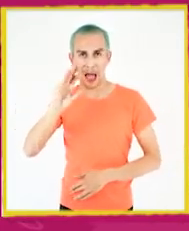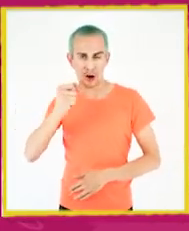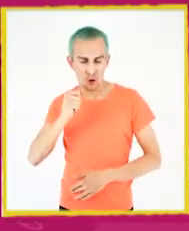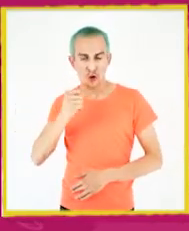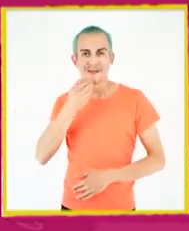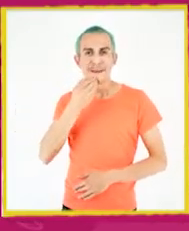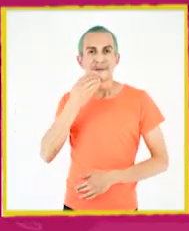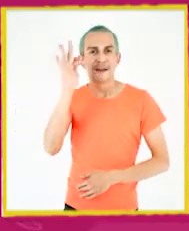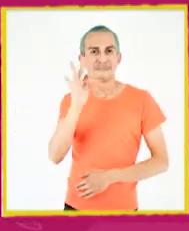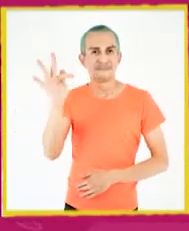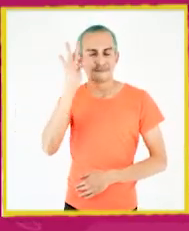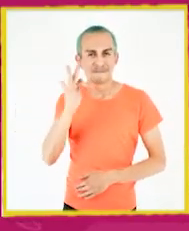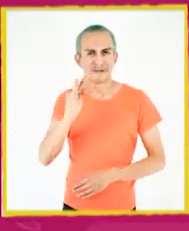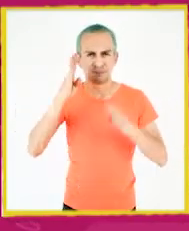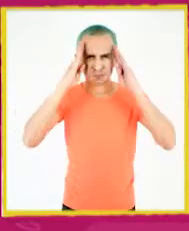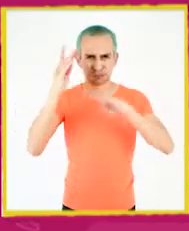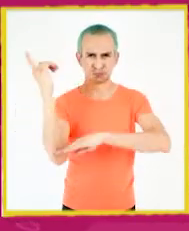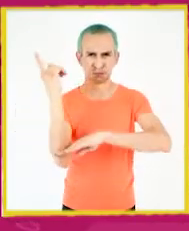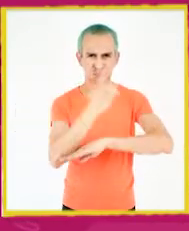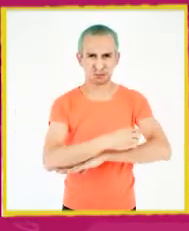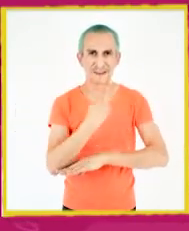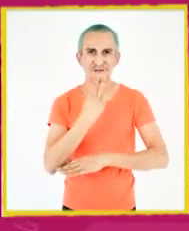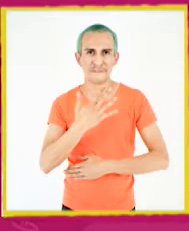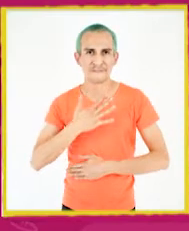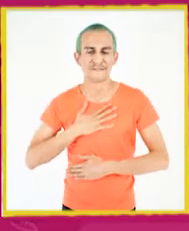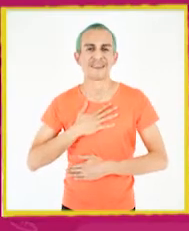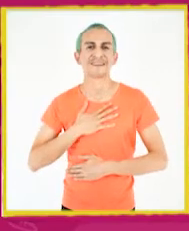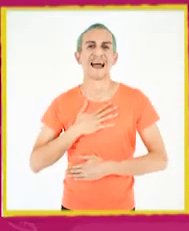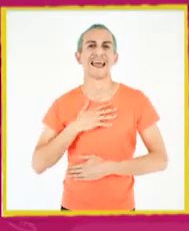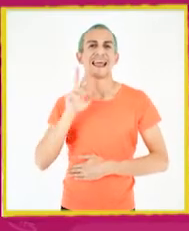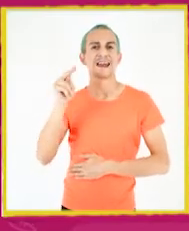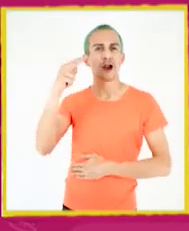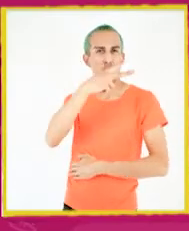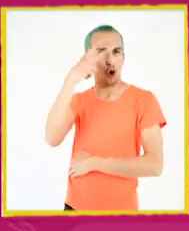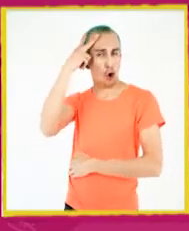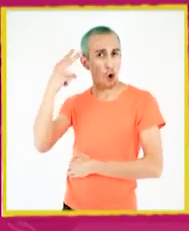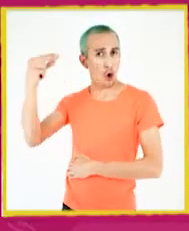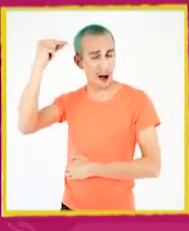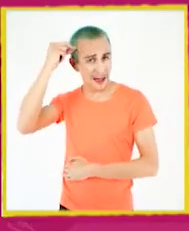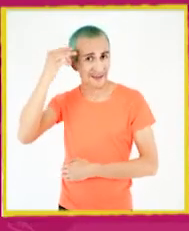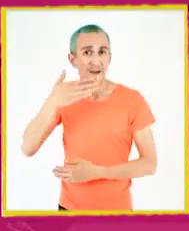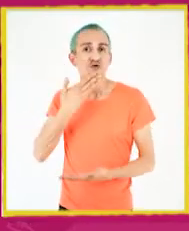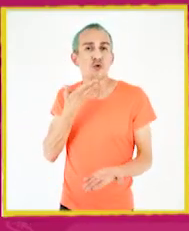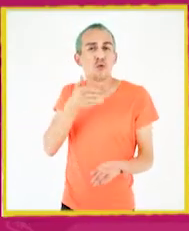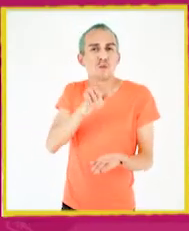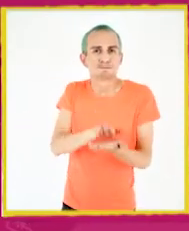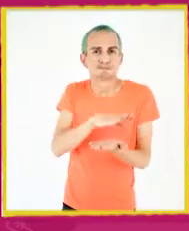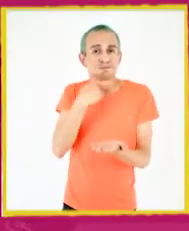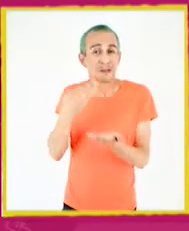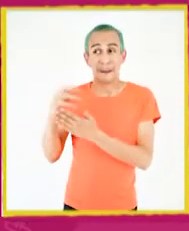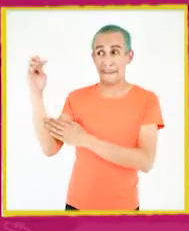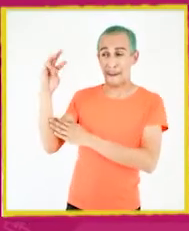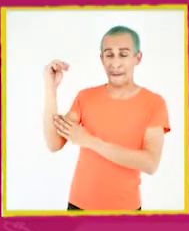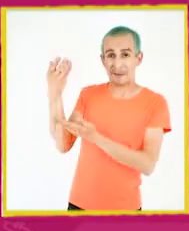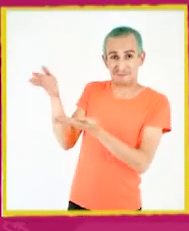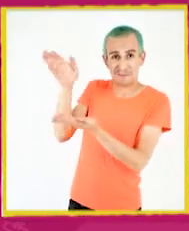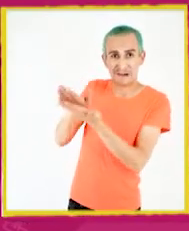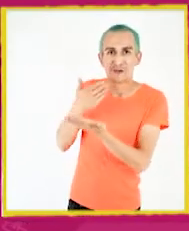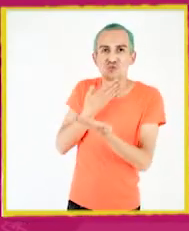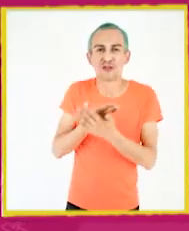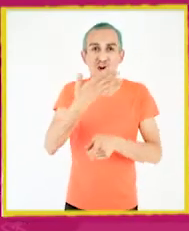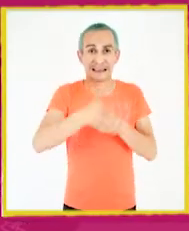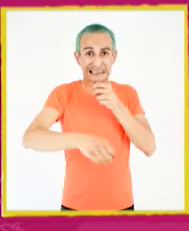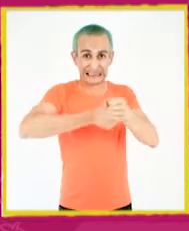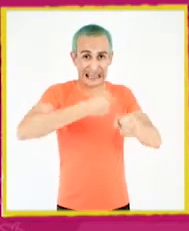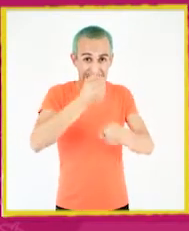Gabriel Fahrenheit permaneció la mayor parte de su vida en la República de Holanda. El fallecimiento repentino de sus padres,